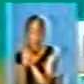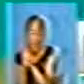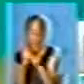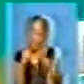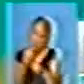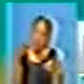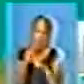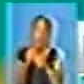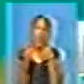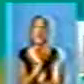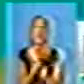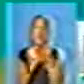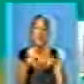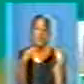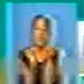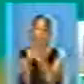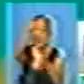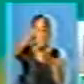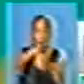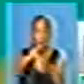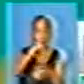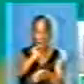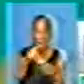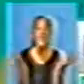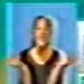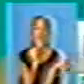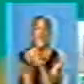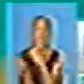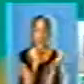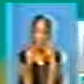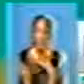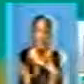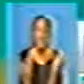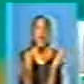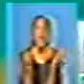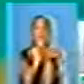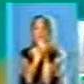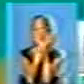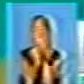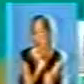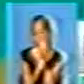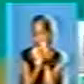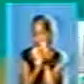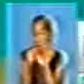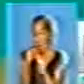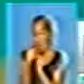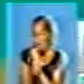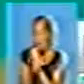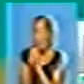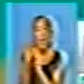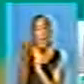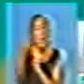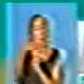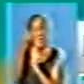protestando dentro de lo que era la sala donde se estaba discutiendo en comisión la reforma previsional que eduardo